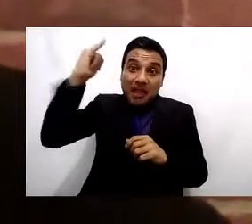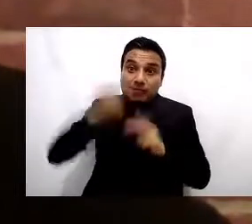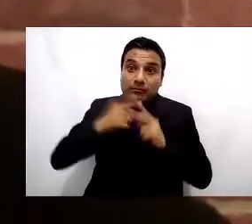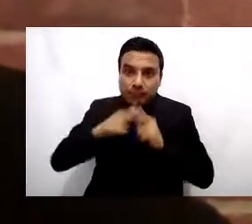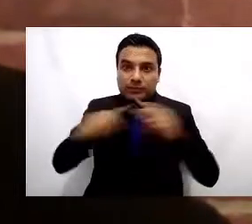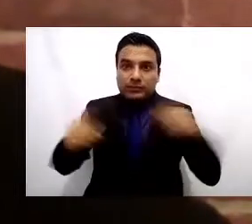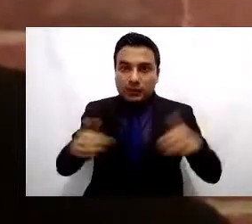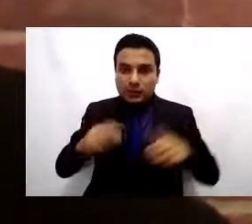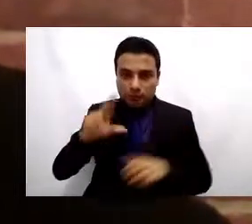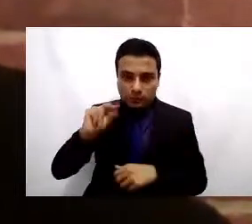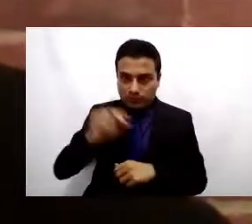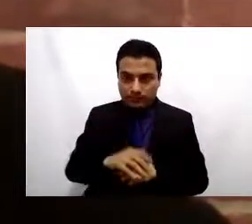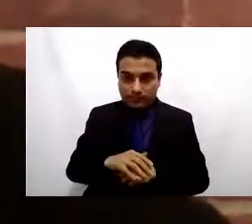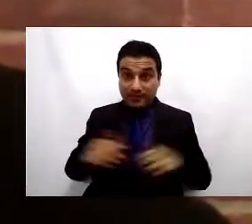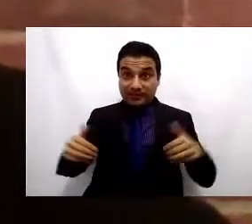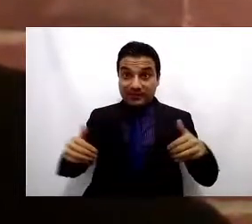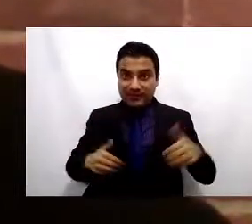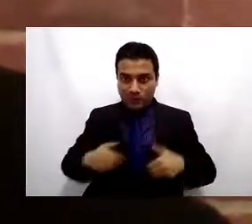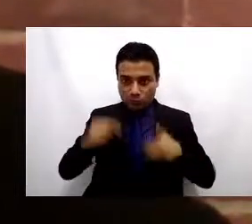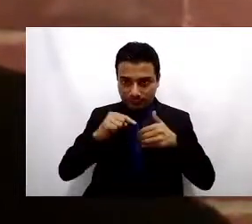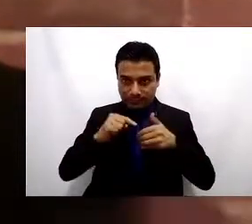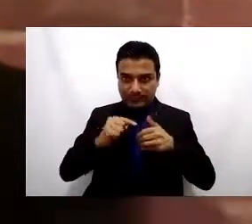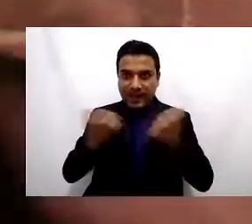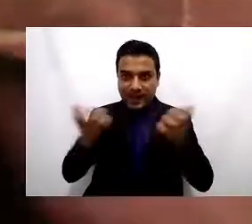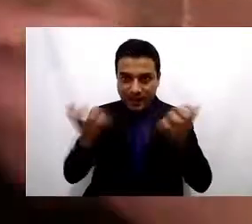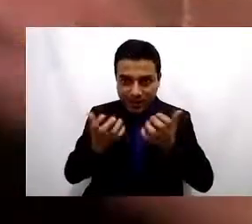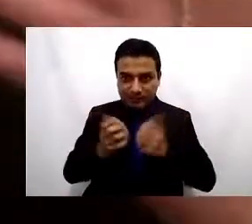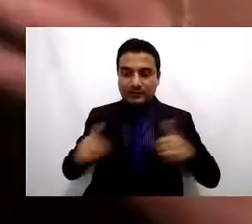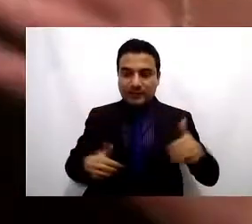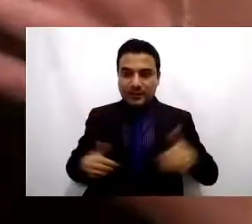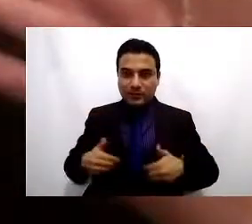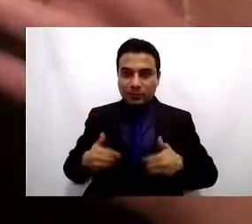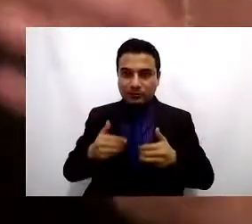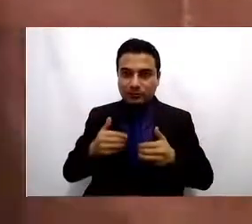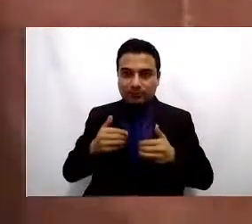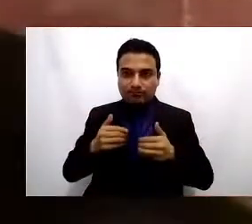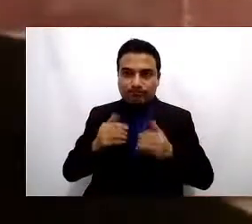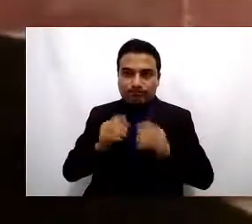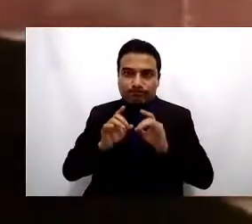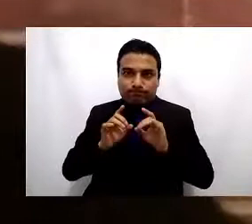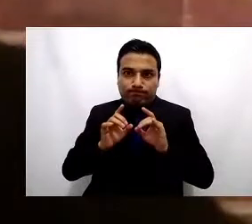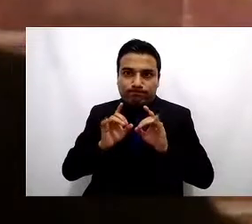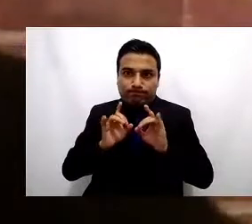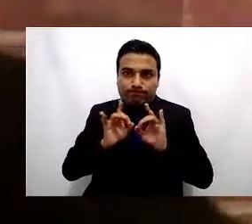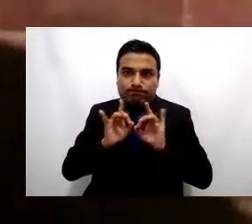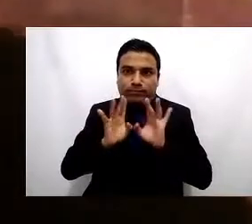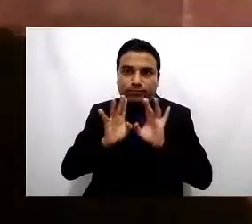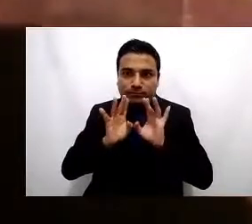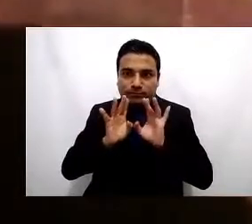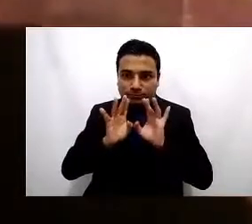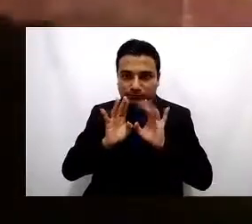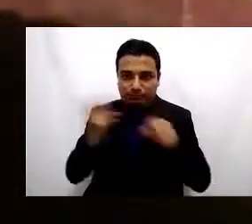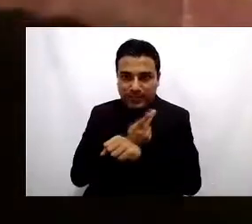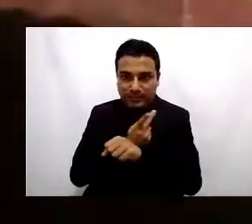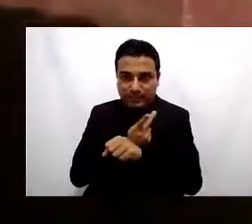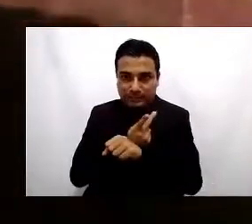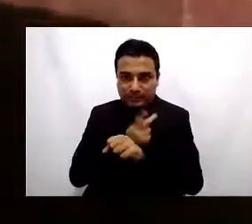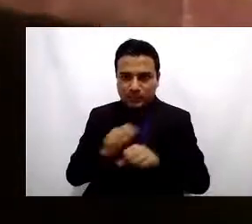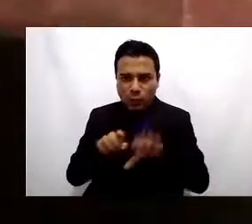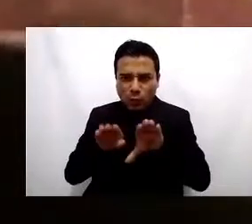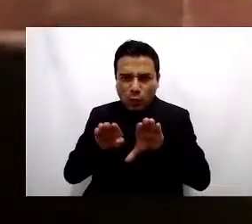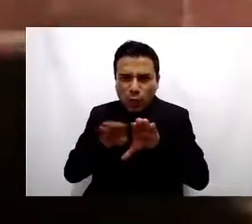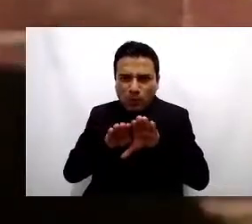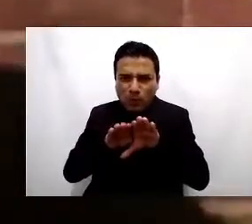teatro ocurre, el teatro sucede. El teatro como creación es un suceso, pero ¿cómo se produce